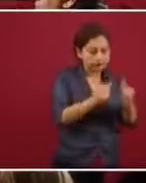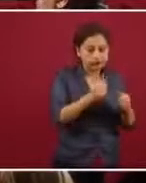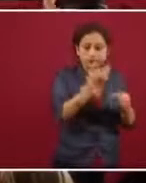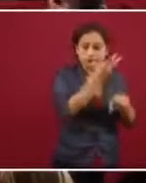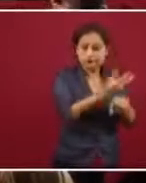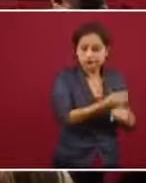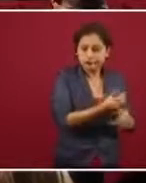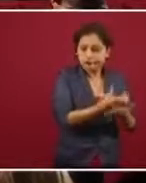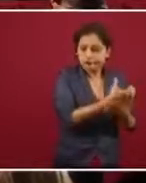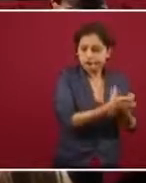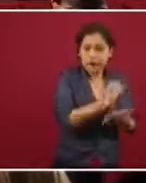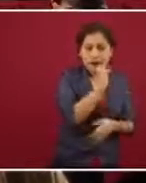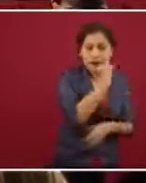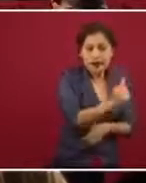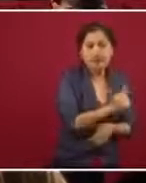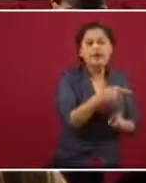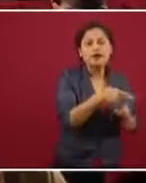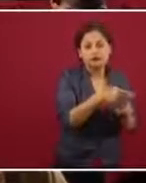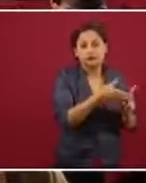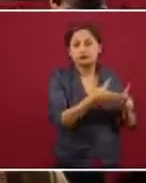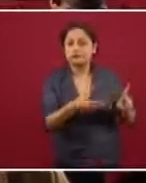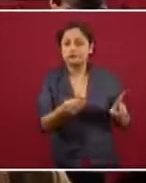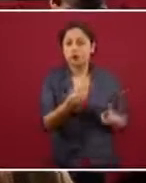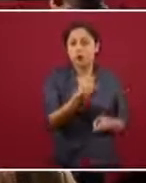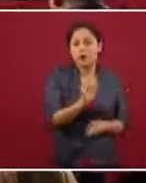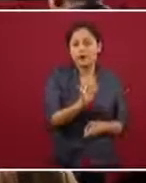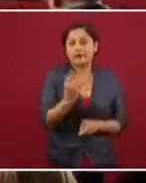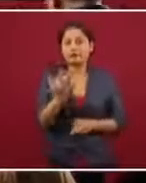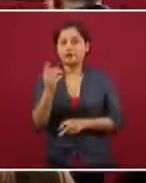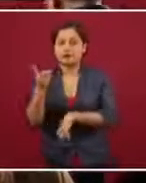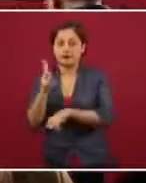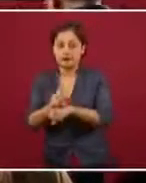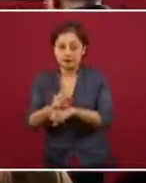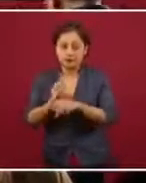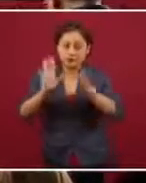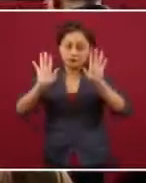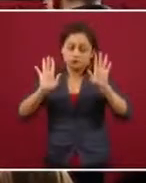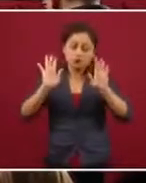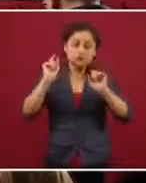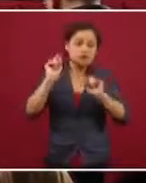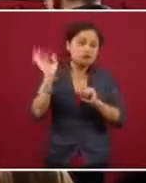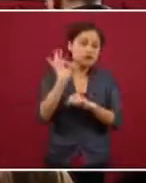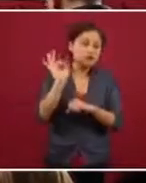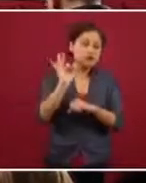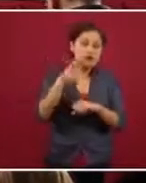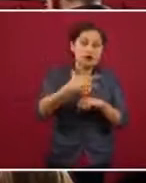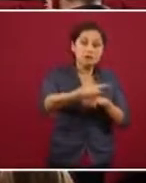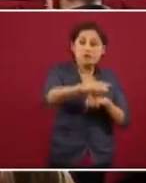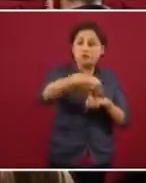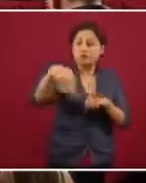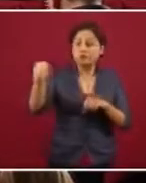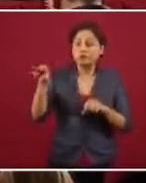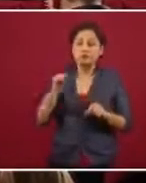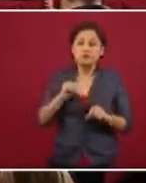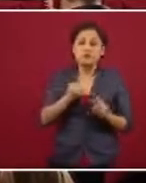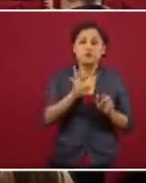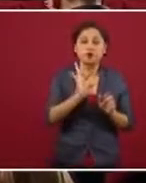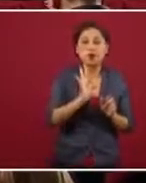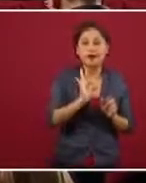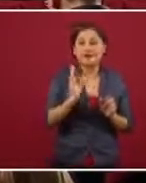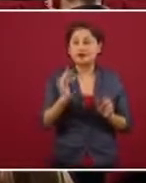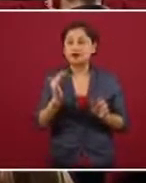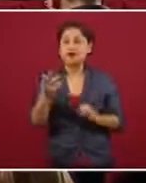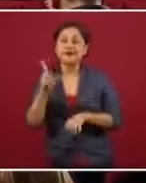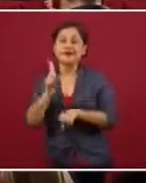tomara acción alguna. Digamos, la historia natural de la epidemia podría llegar todavía hasta 40 o 50 días antes